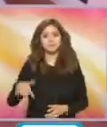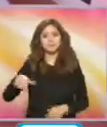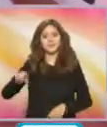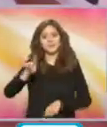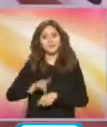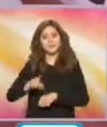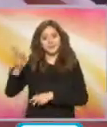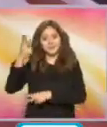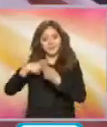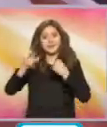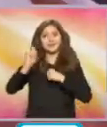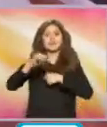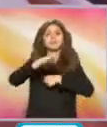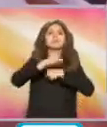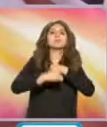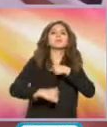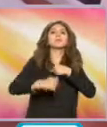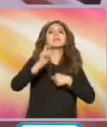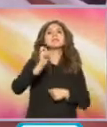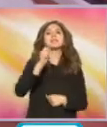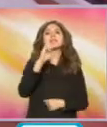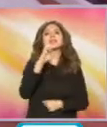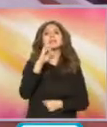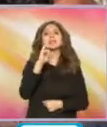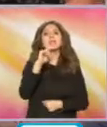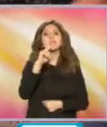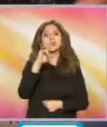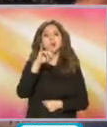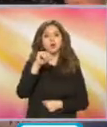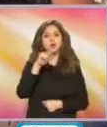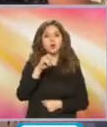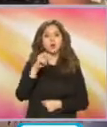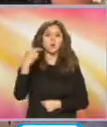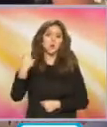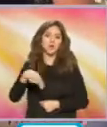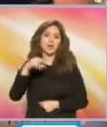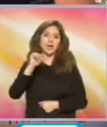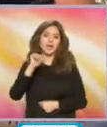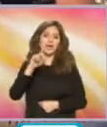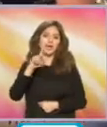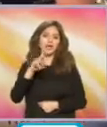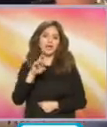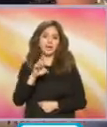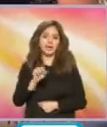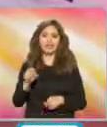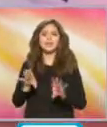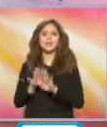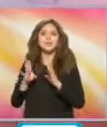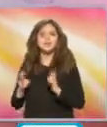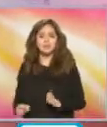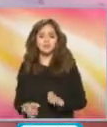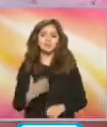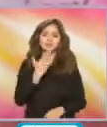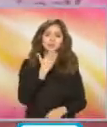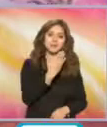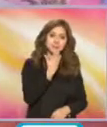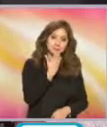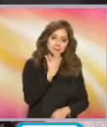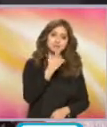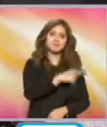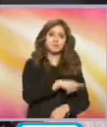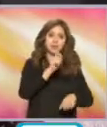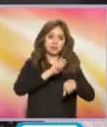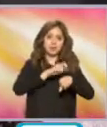nosotros nuestro cirujano plástico. Bienvenido, Andrés Callejas, ¿cómo Hola, estás? Buenos días. Bienvenido. Bien, ¿Cómo estás? Muy bien, gracias. Pues vamos a hablar de este tema de los tatuajes, que